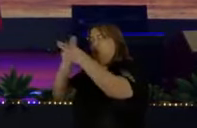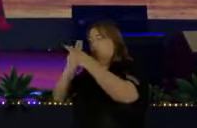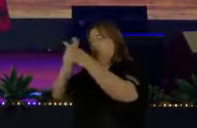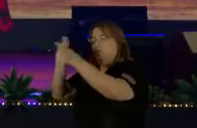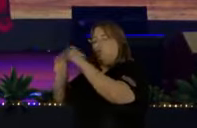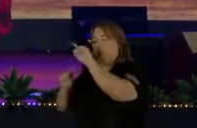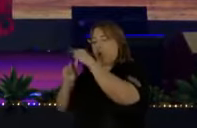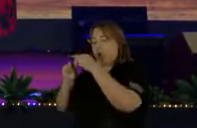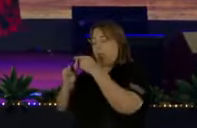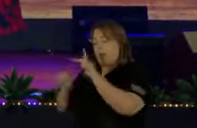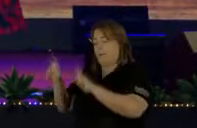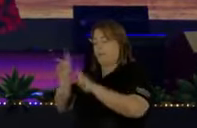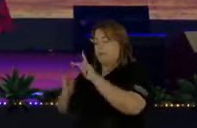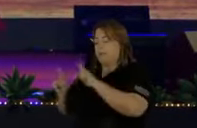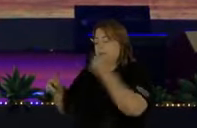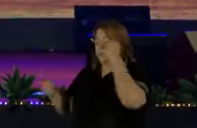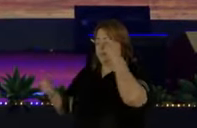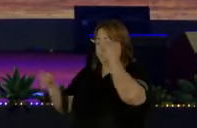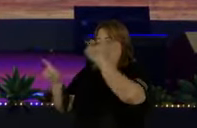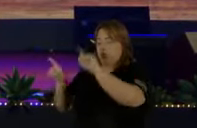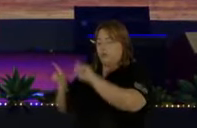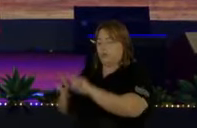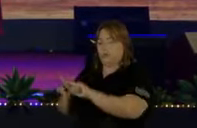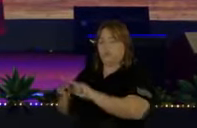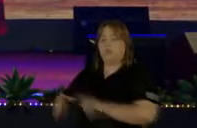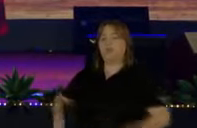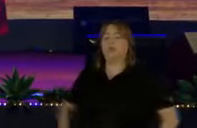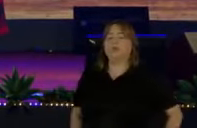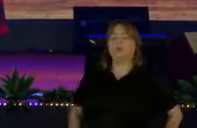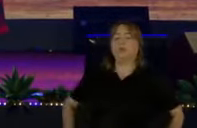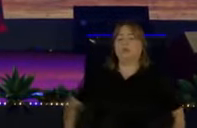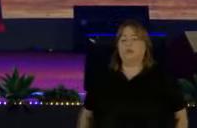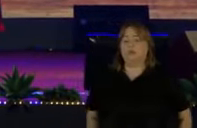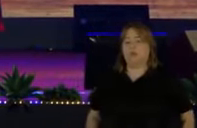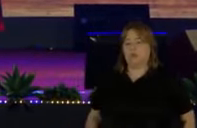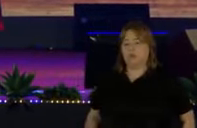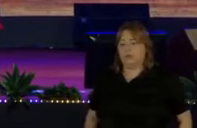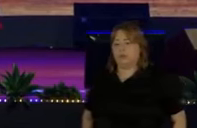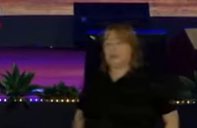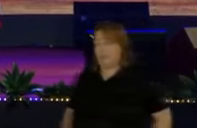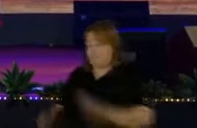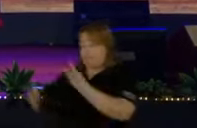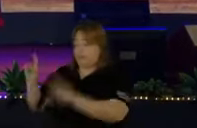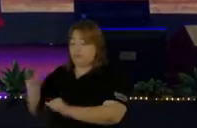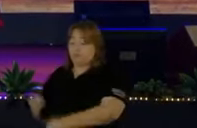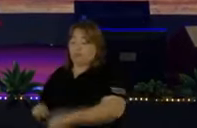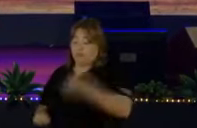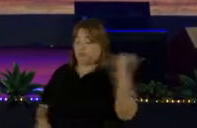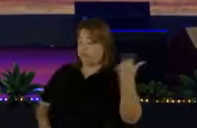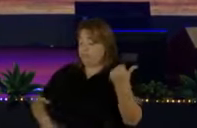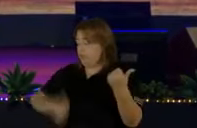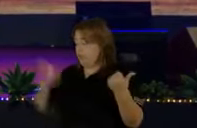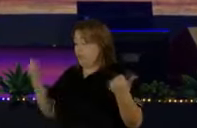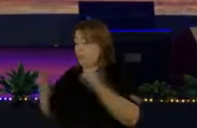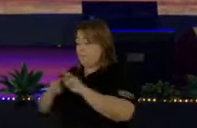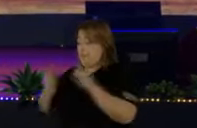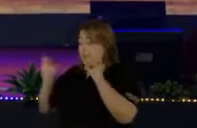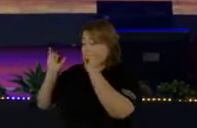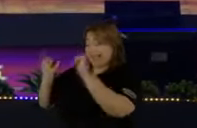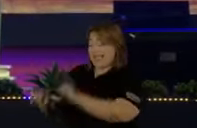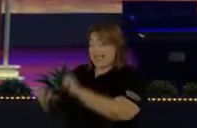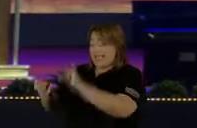Cuando todos los que tenían diferentes prioridades se fueron, se quedaron los que estaban unánimes juntos.